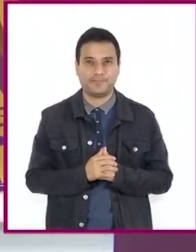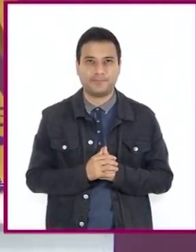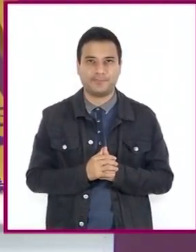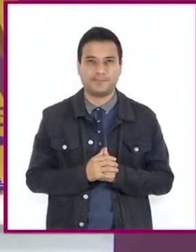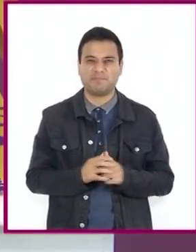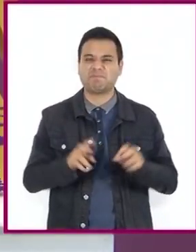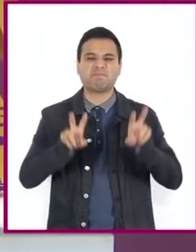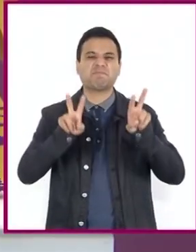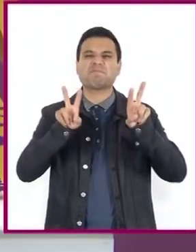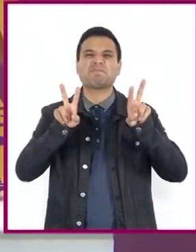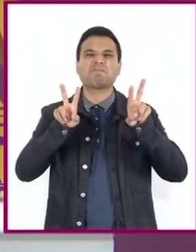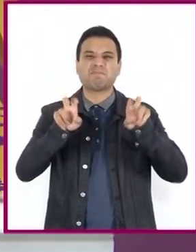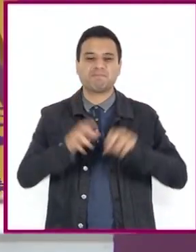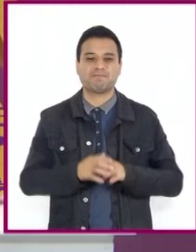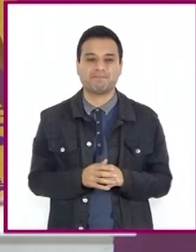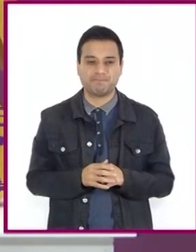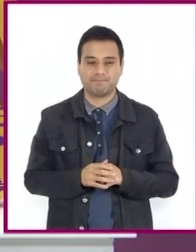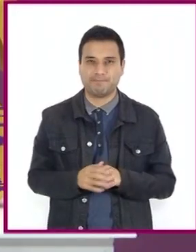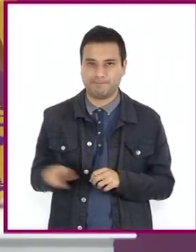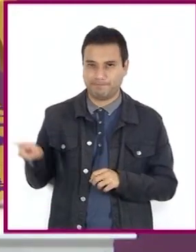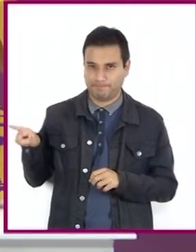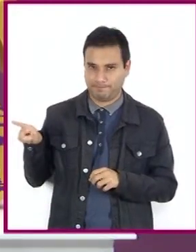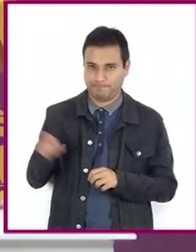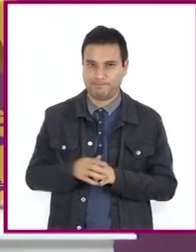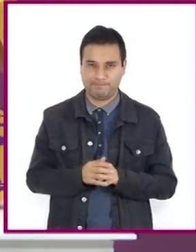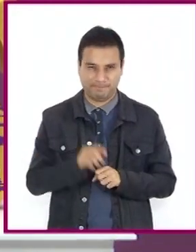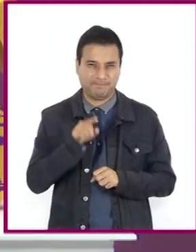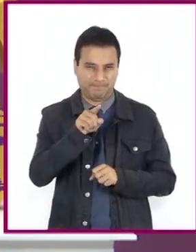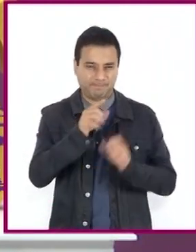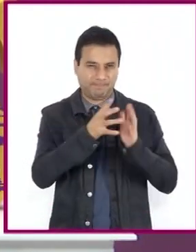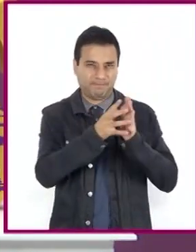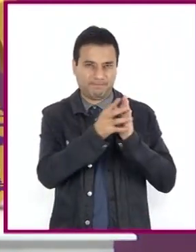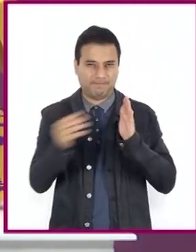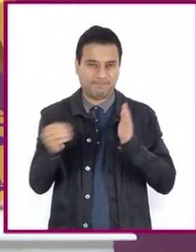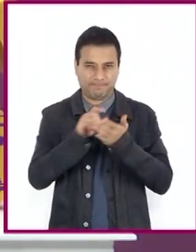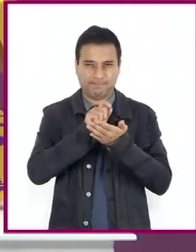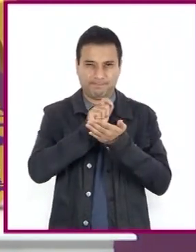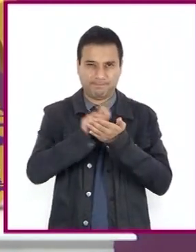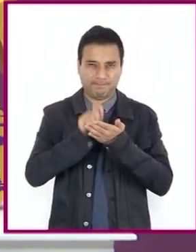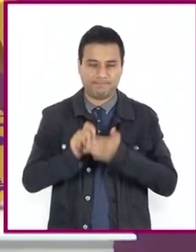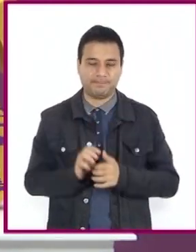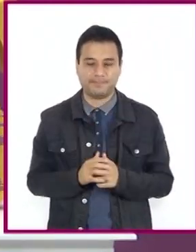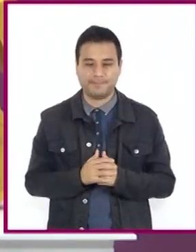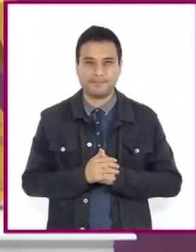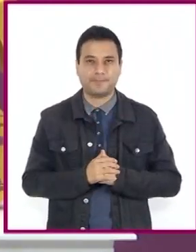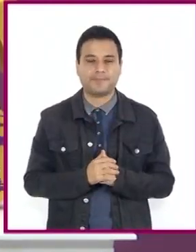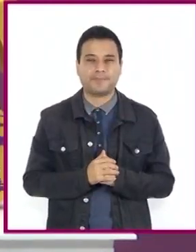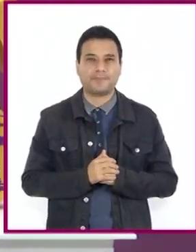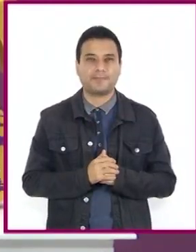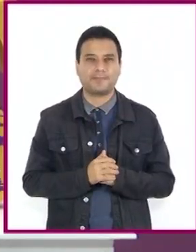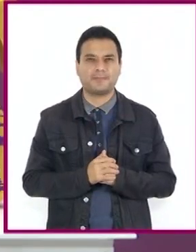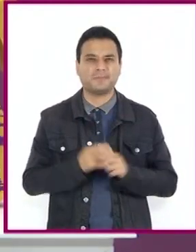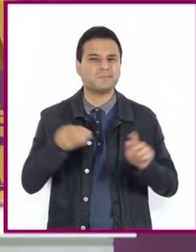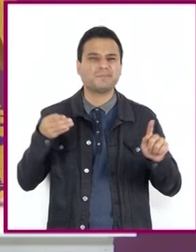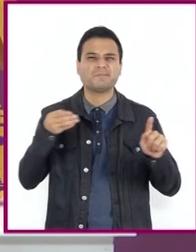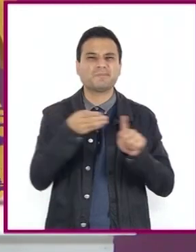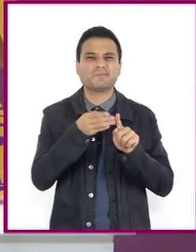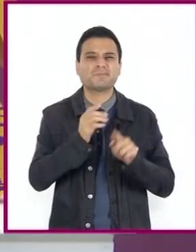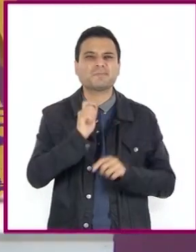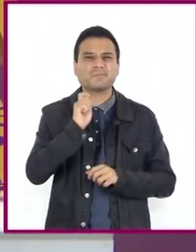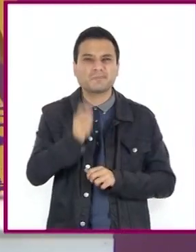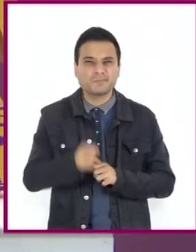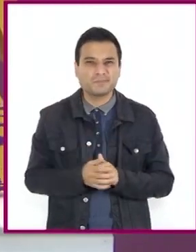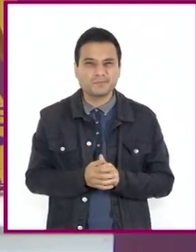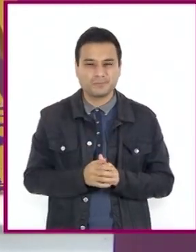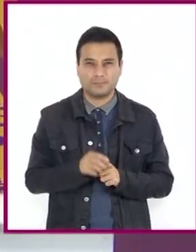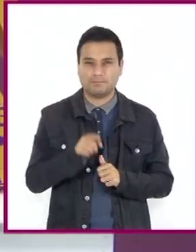Título: Obtención de acetato de calcio a partir de la cáscara de huevo y vinagre. Propósito: comprobar la